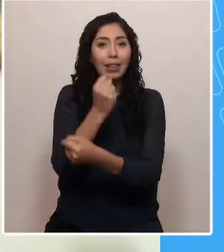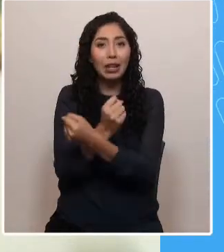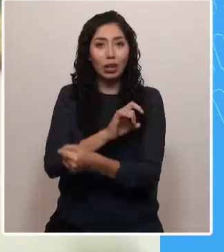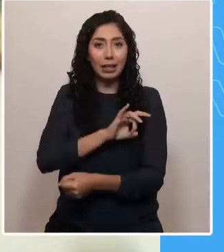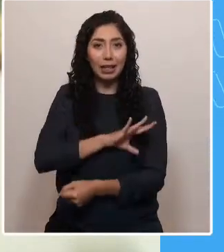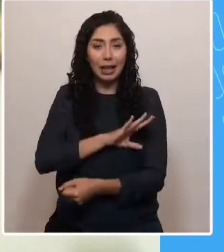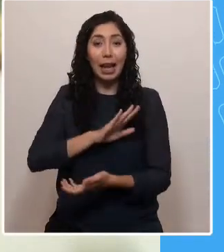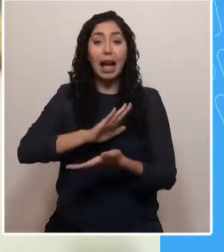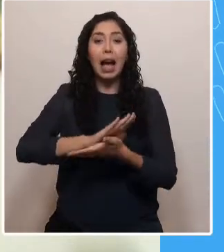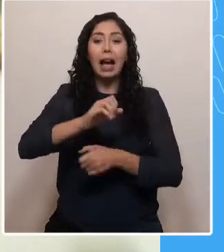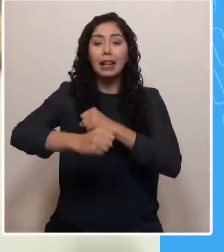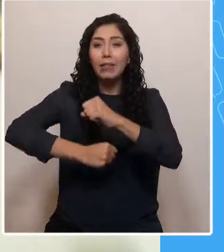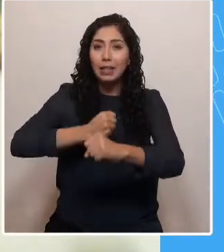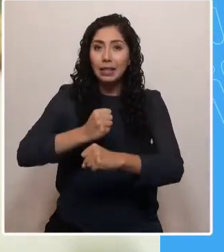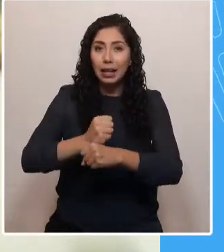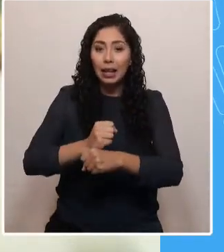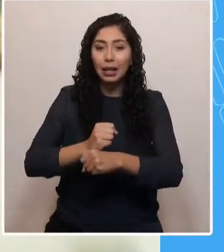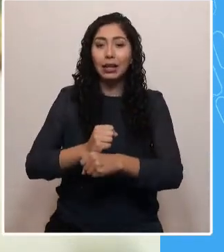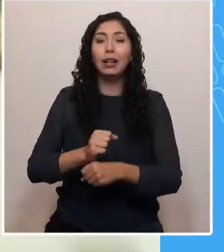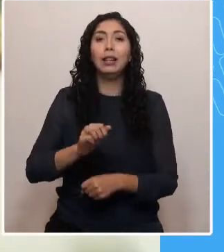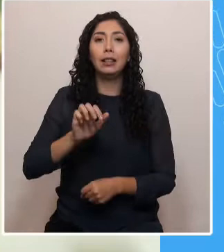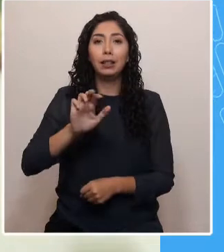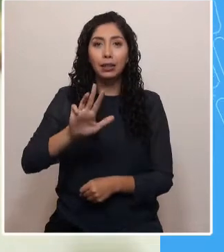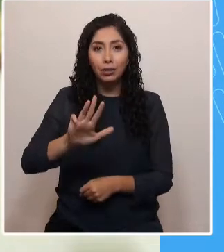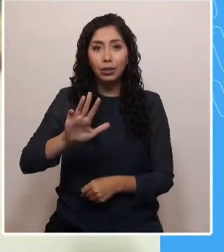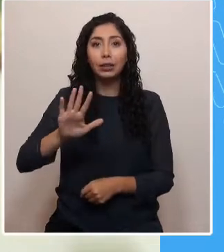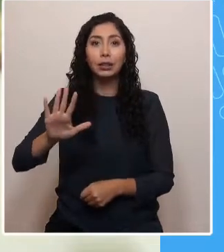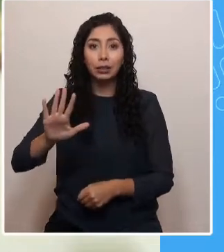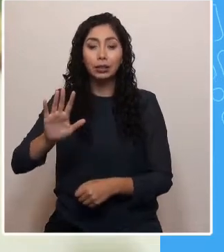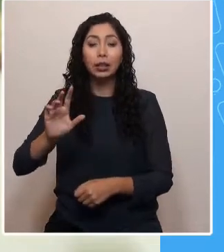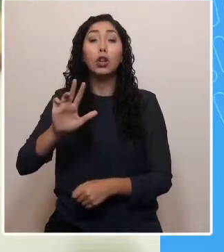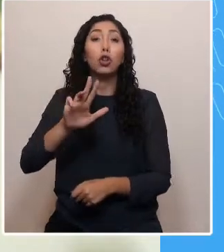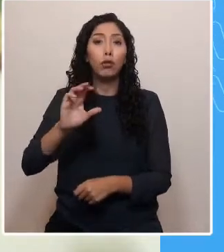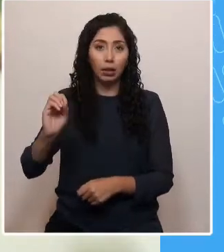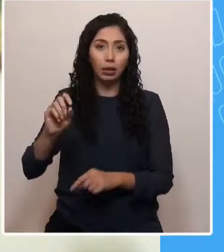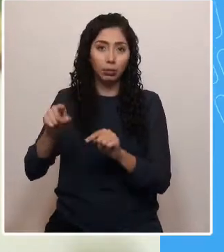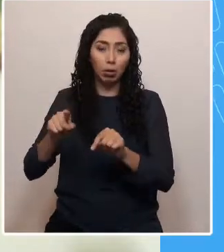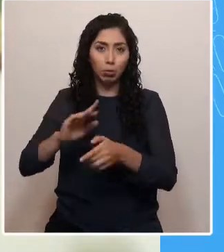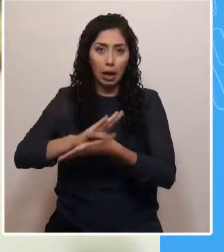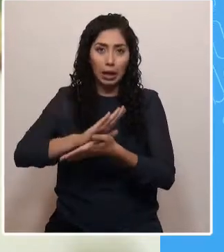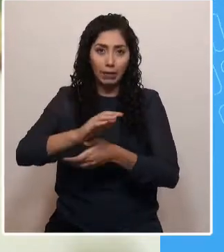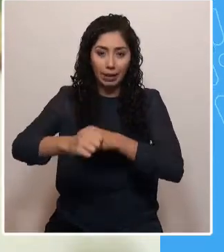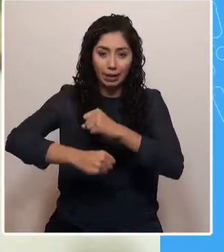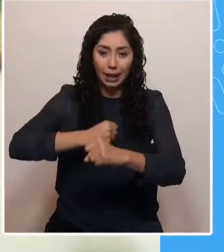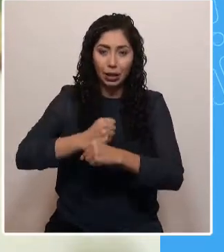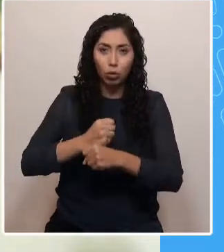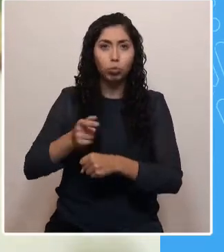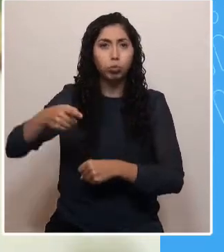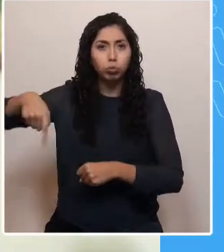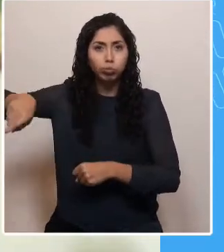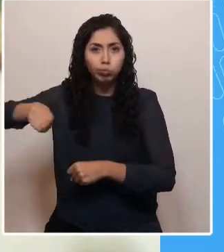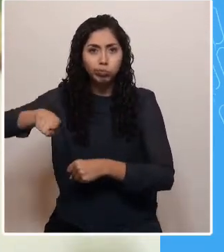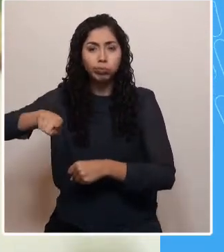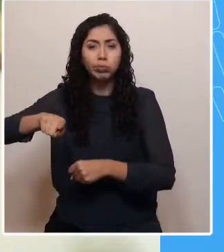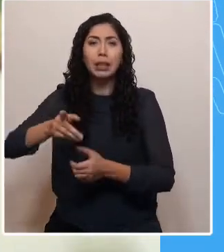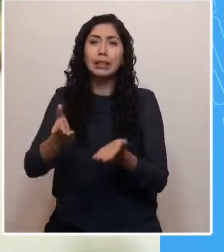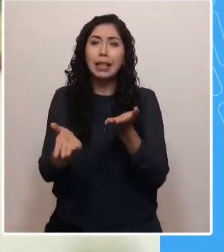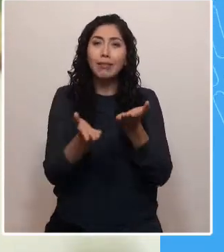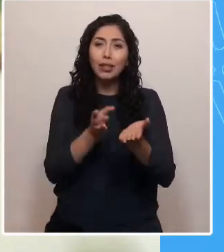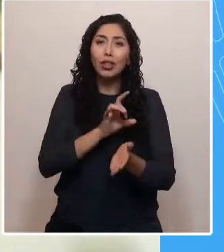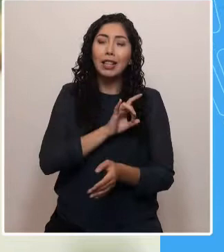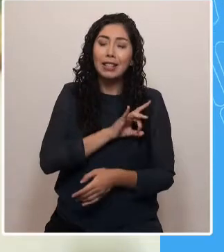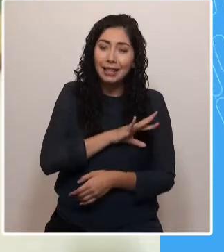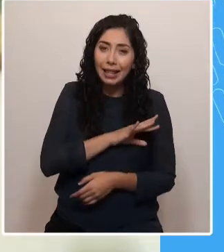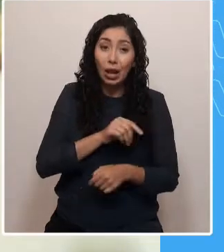aniversario 95º de existencia institucional. Por su entrega y labor abnegada al servicio de Chile, hoy hacemos